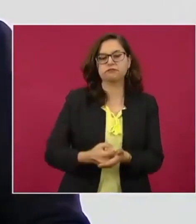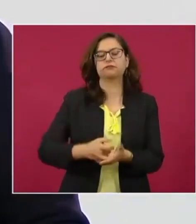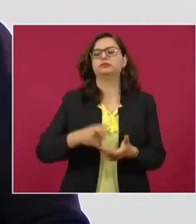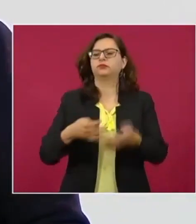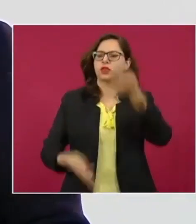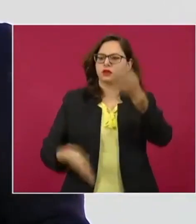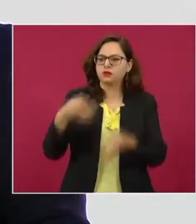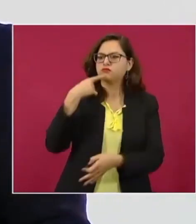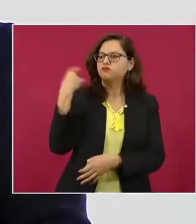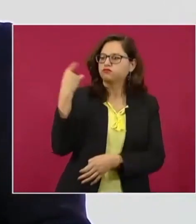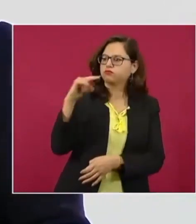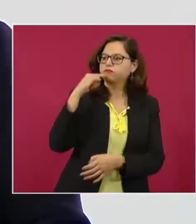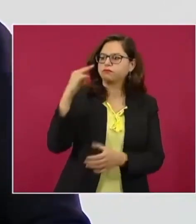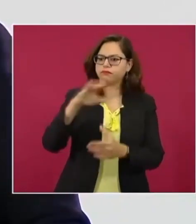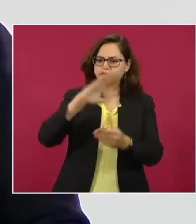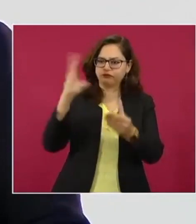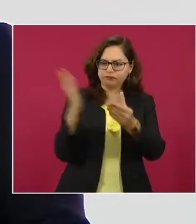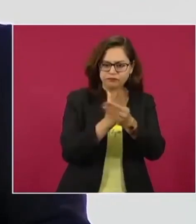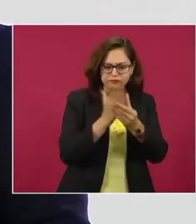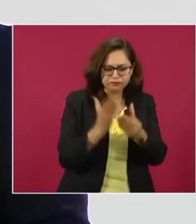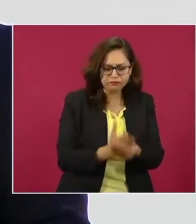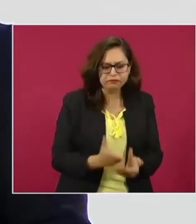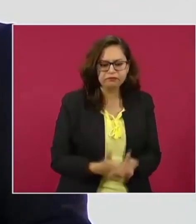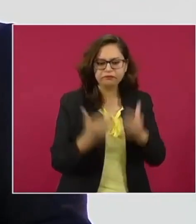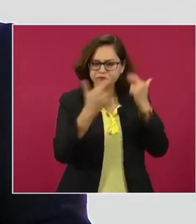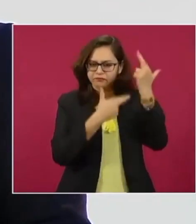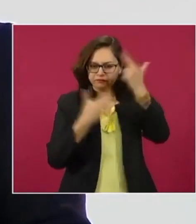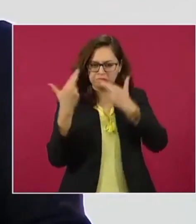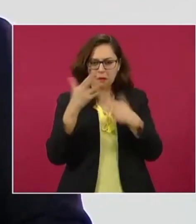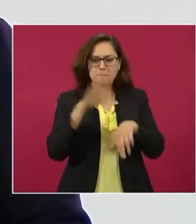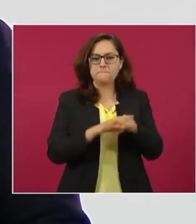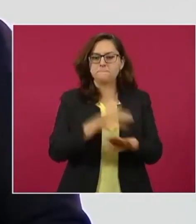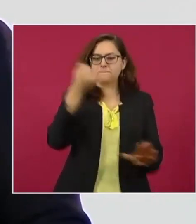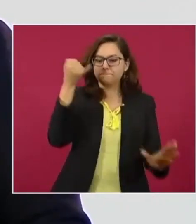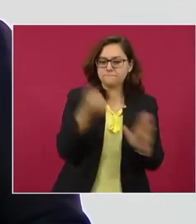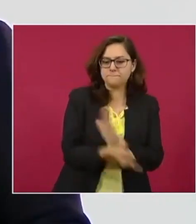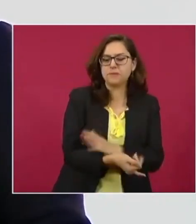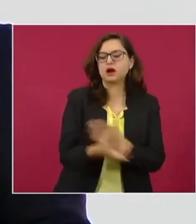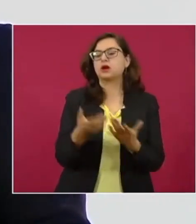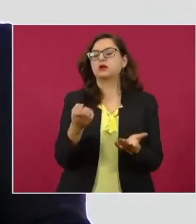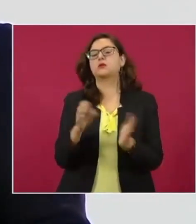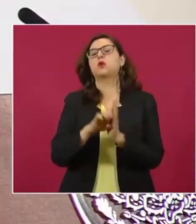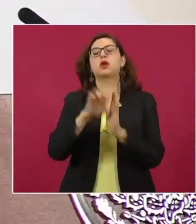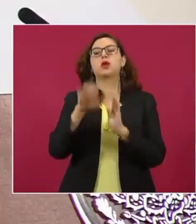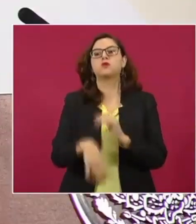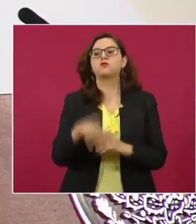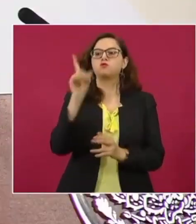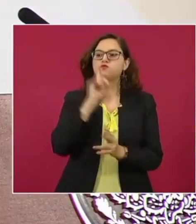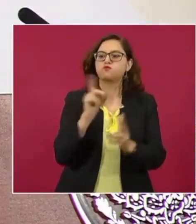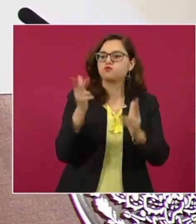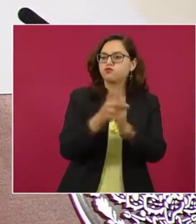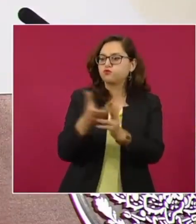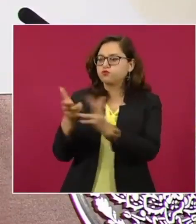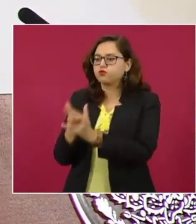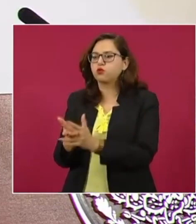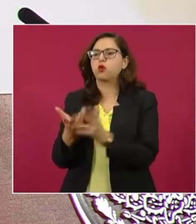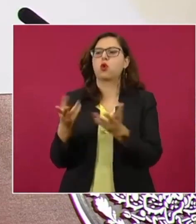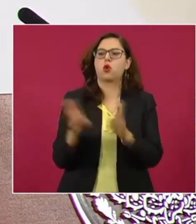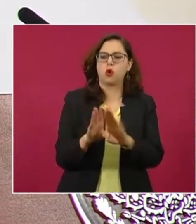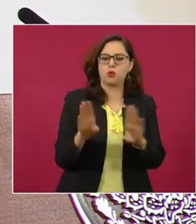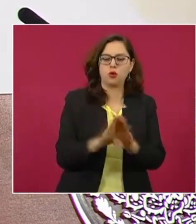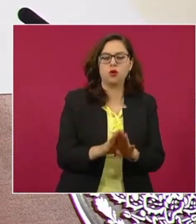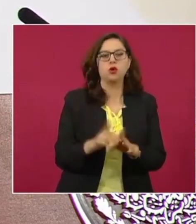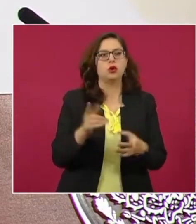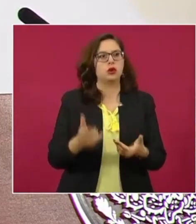por delitos como feminicidio desde las mesas estatales y regionales de paz